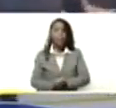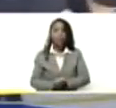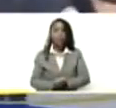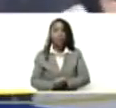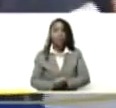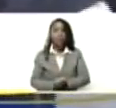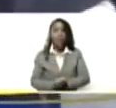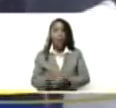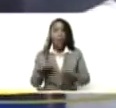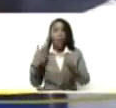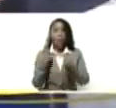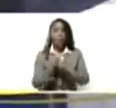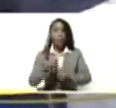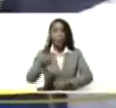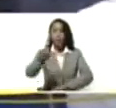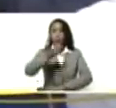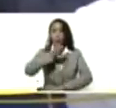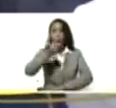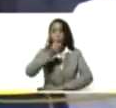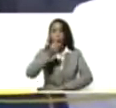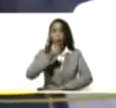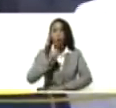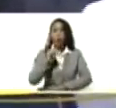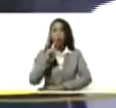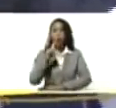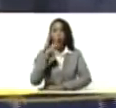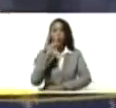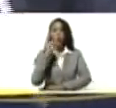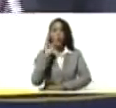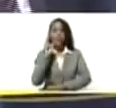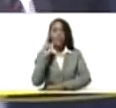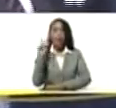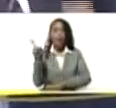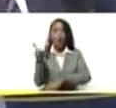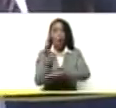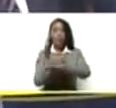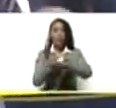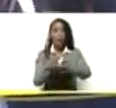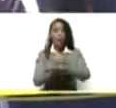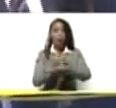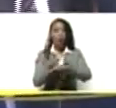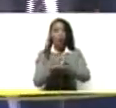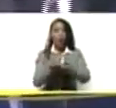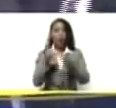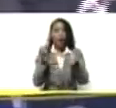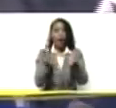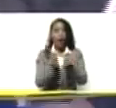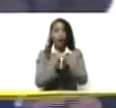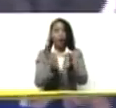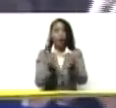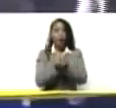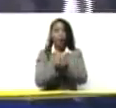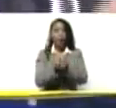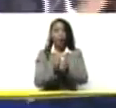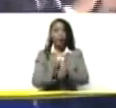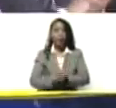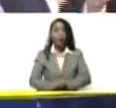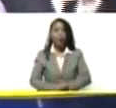100% digital lo propuse ante esta asamblea recuerdan bueno llegamos al 80%